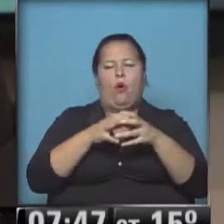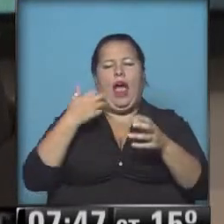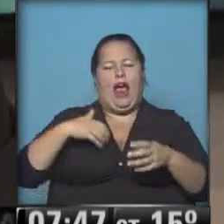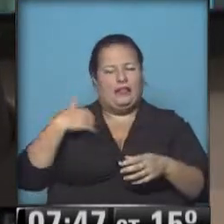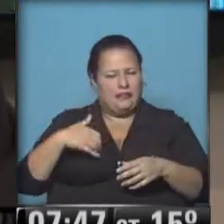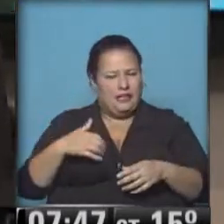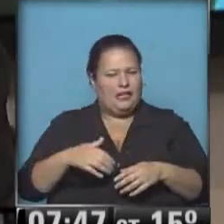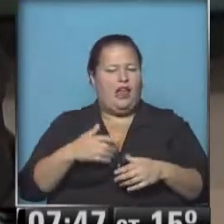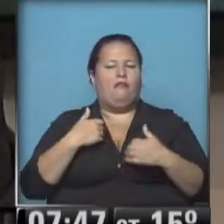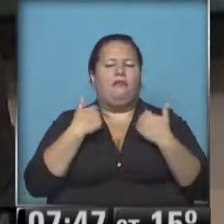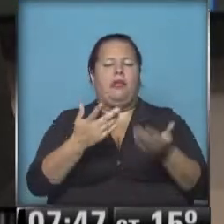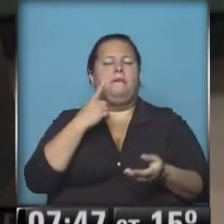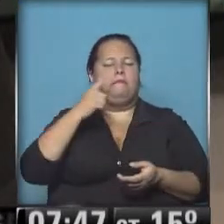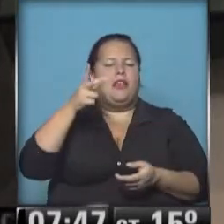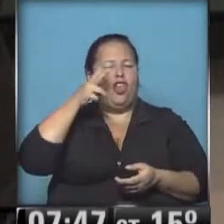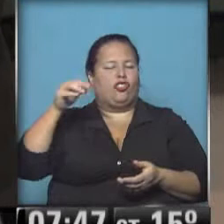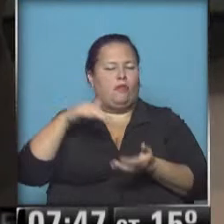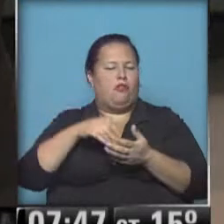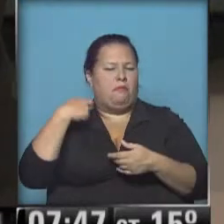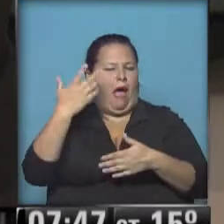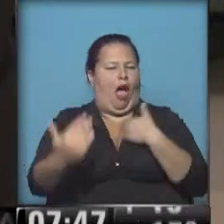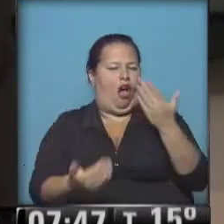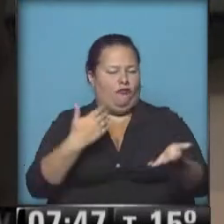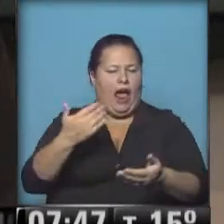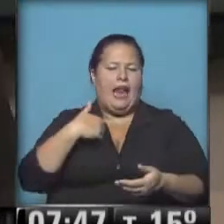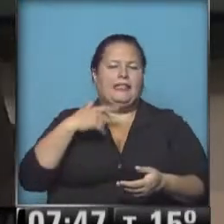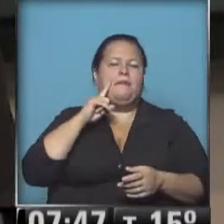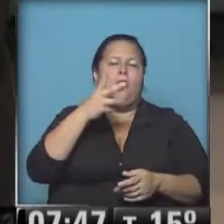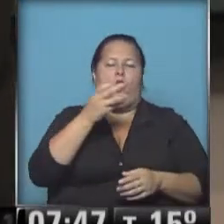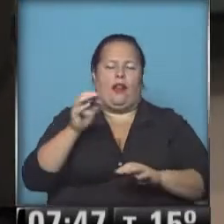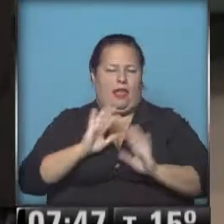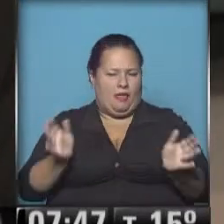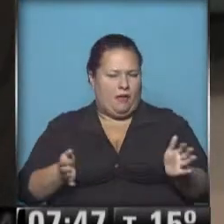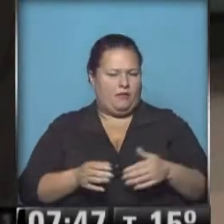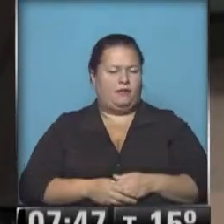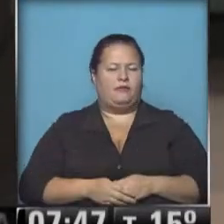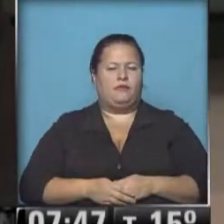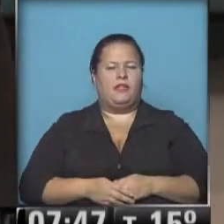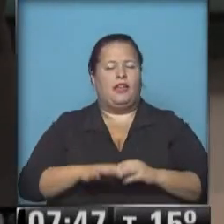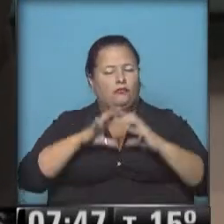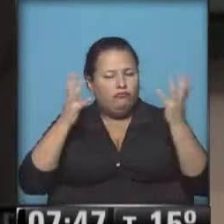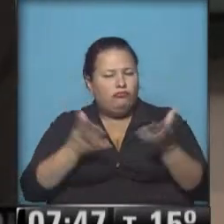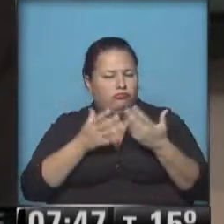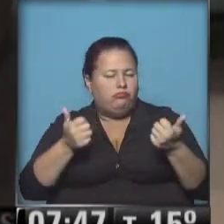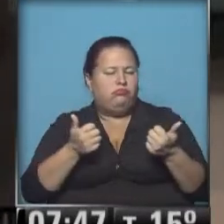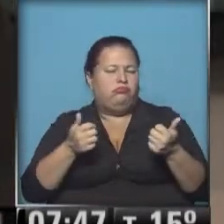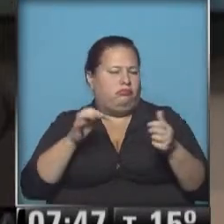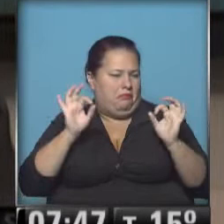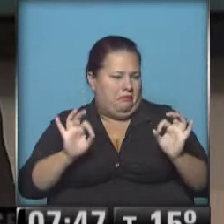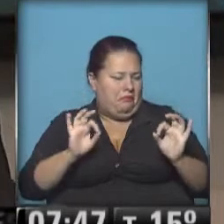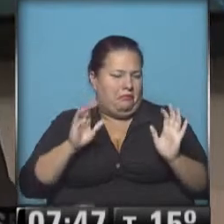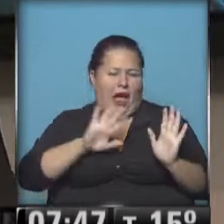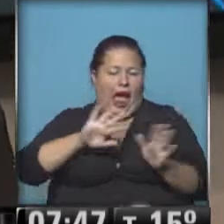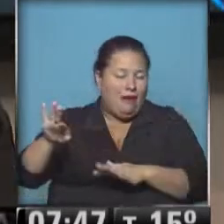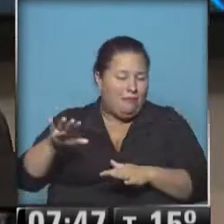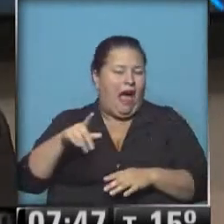argentina firmar en 1.800 millones de ofertar genera decidió tomar 1.400 y todo esto funcionó absolutamente al margen